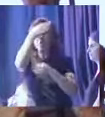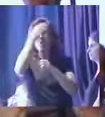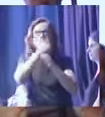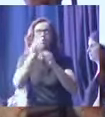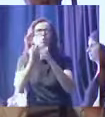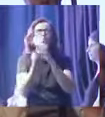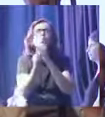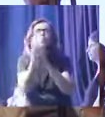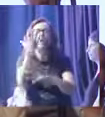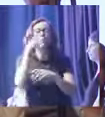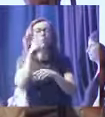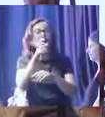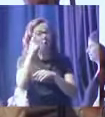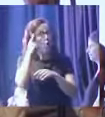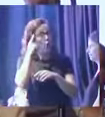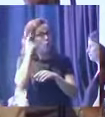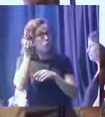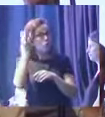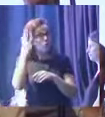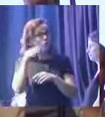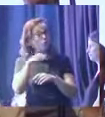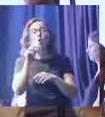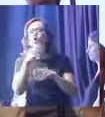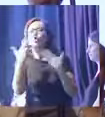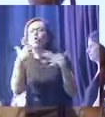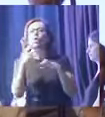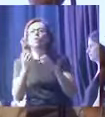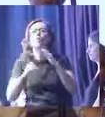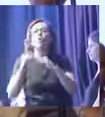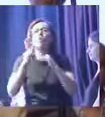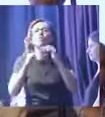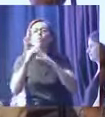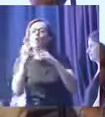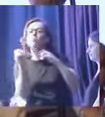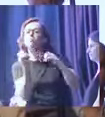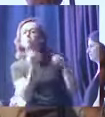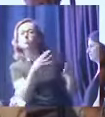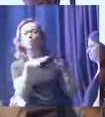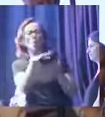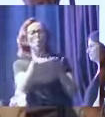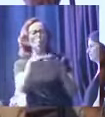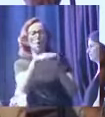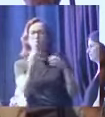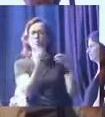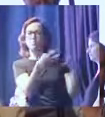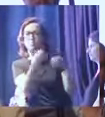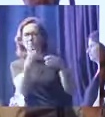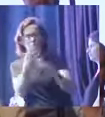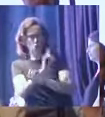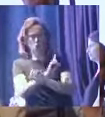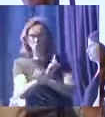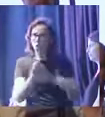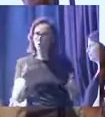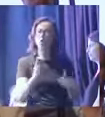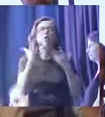es clave. Nosotros no pensamos construir abandonando zonas hacia atrás. Nosotros tenemos que construir